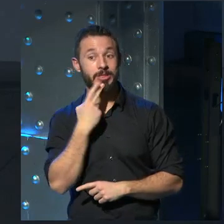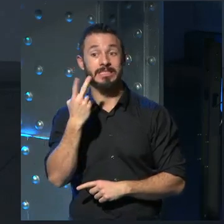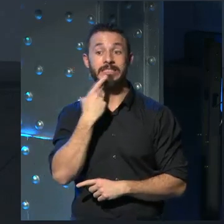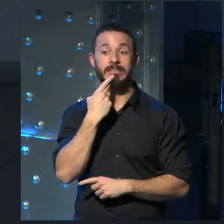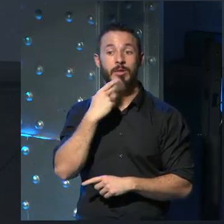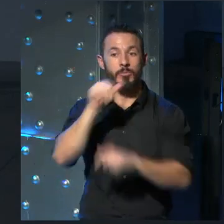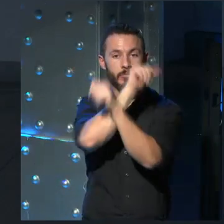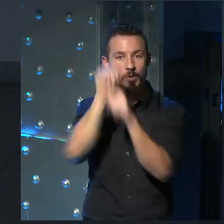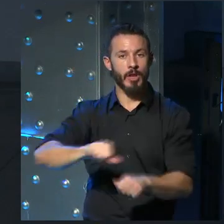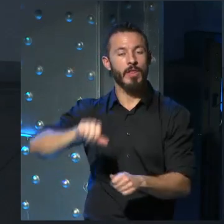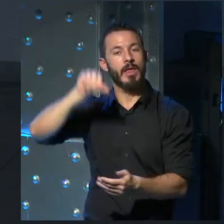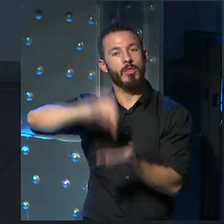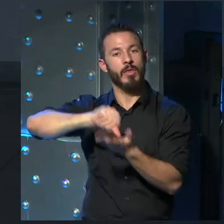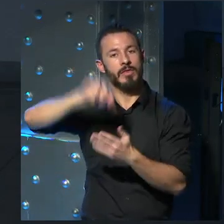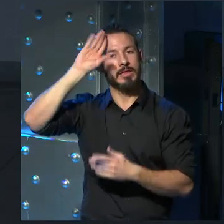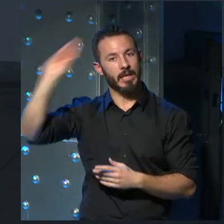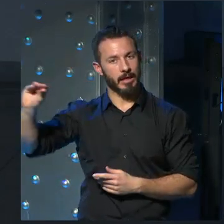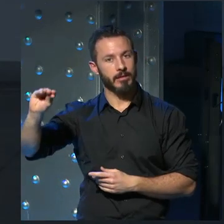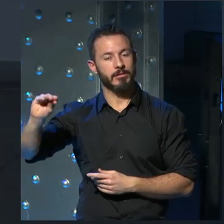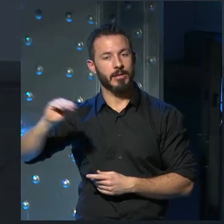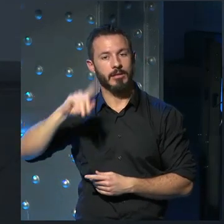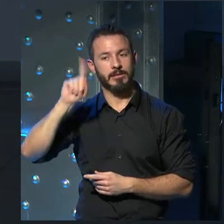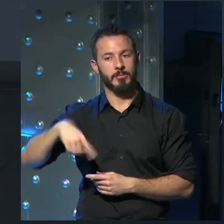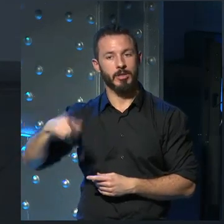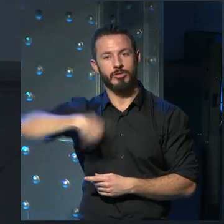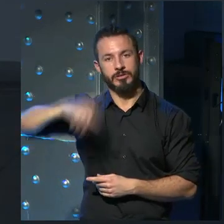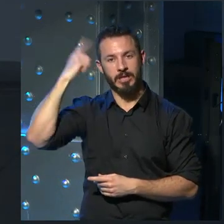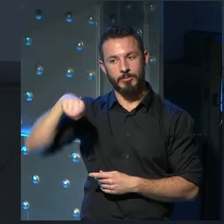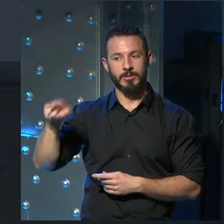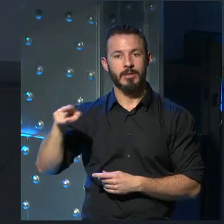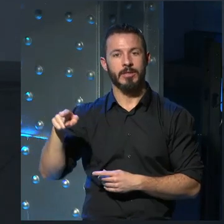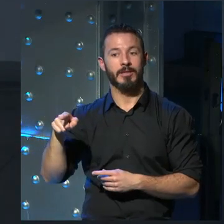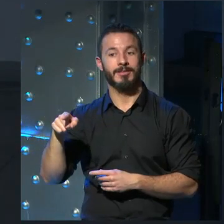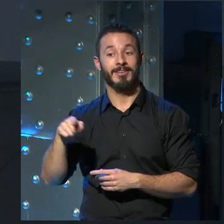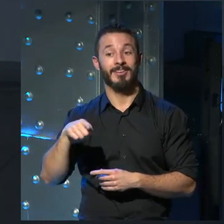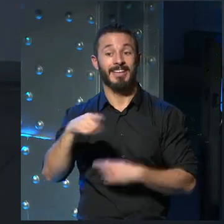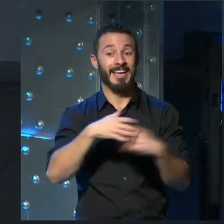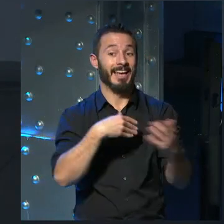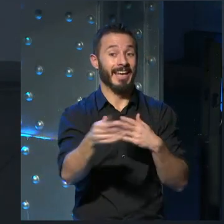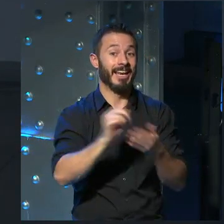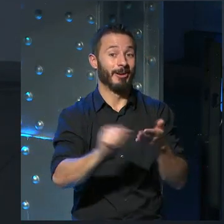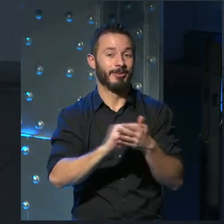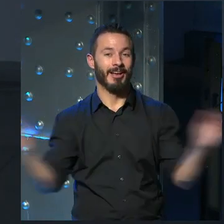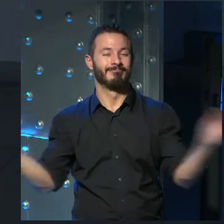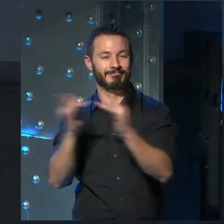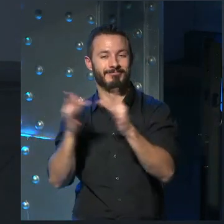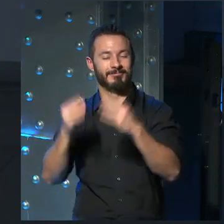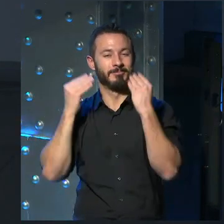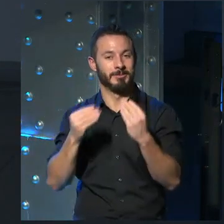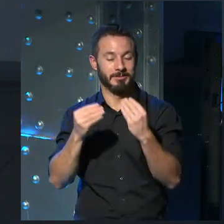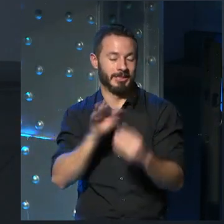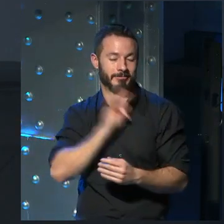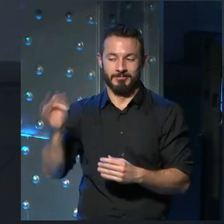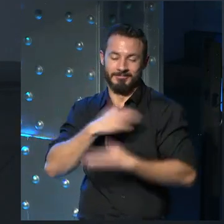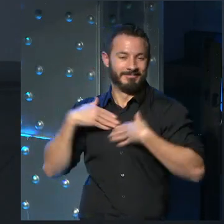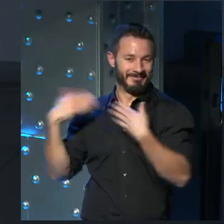modelo en Smart Cities. Además, sabemos que tiene una magnífica relación con la autora de este libro, con Marieta. Así que, ministro, cuando usted